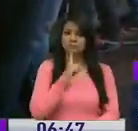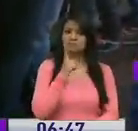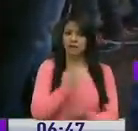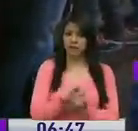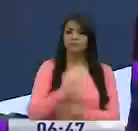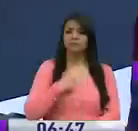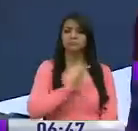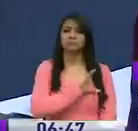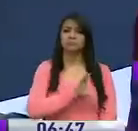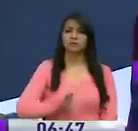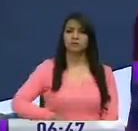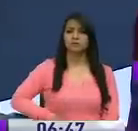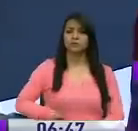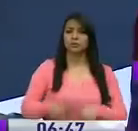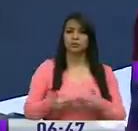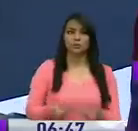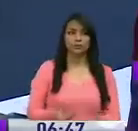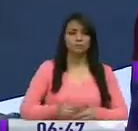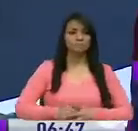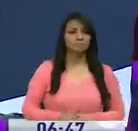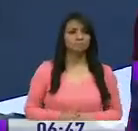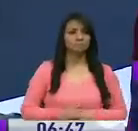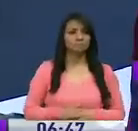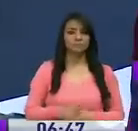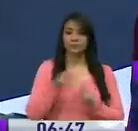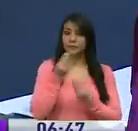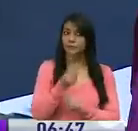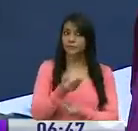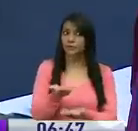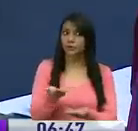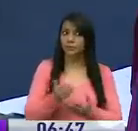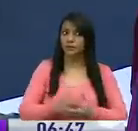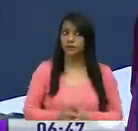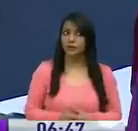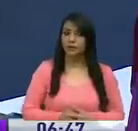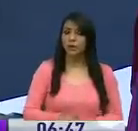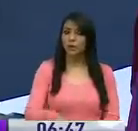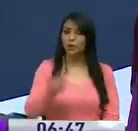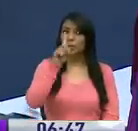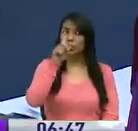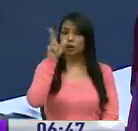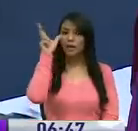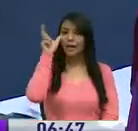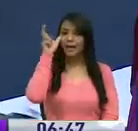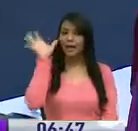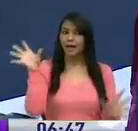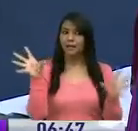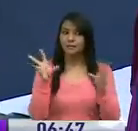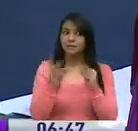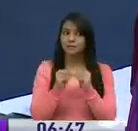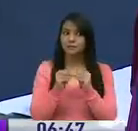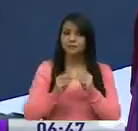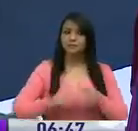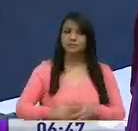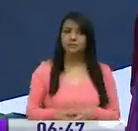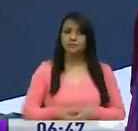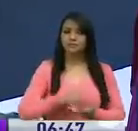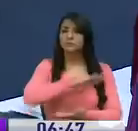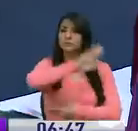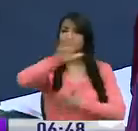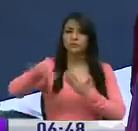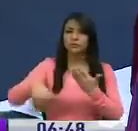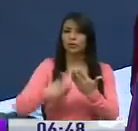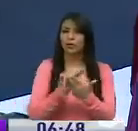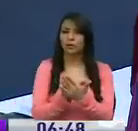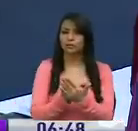cristiano somos una sola cosa un solo país un solo credo y todos y todas las